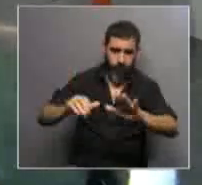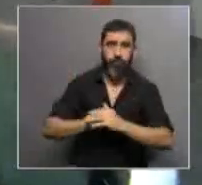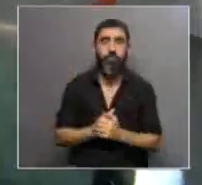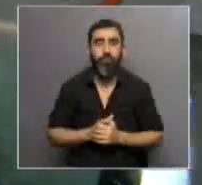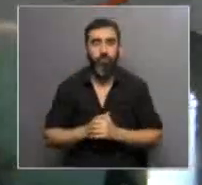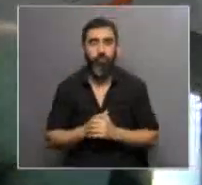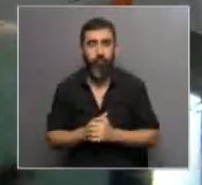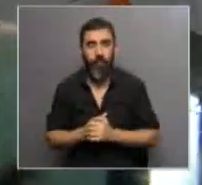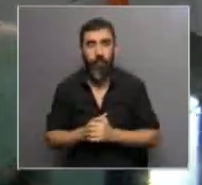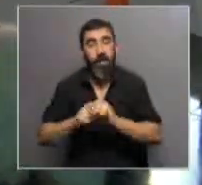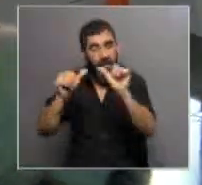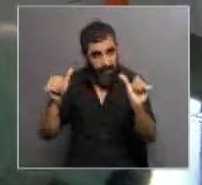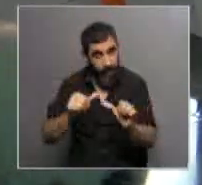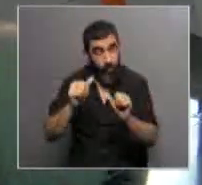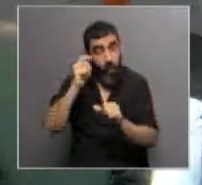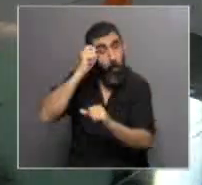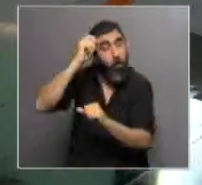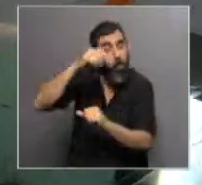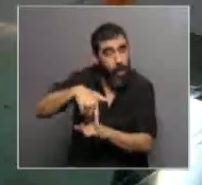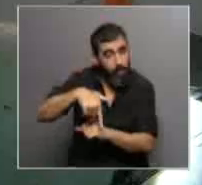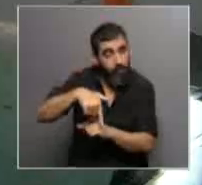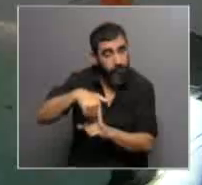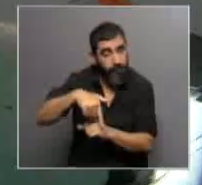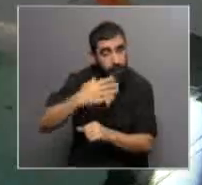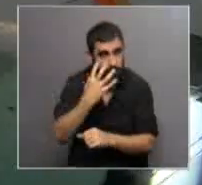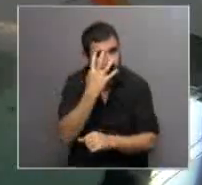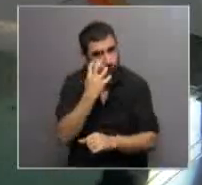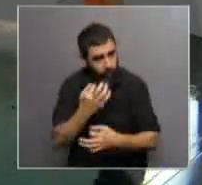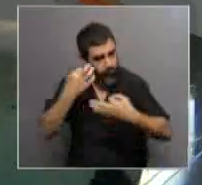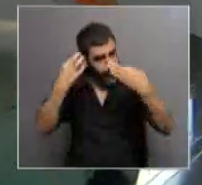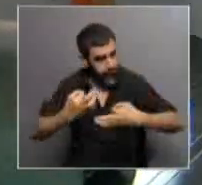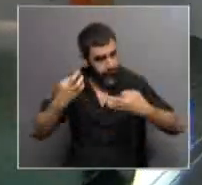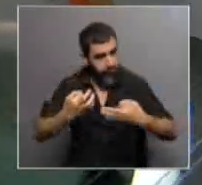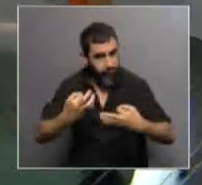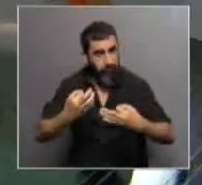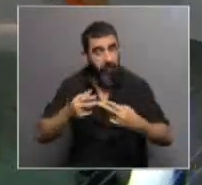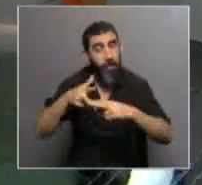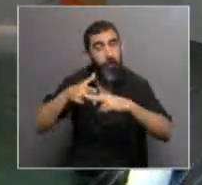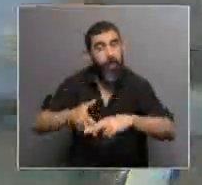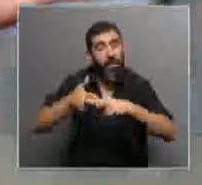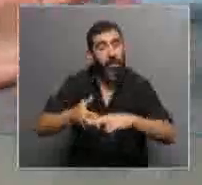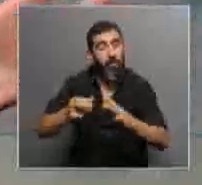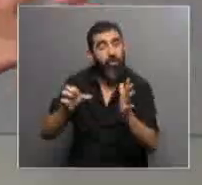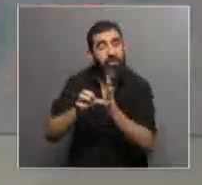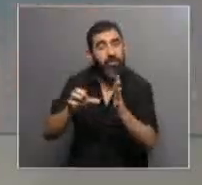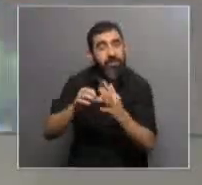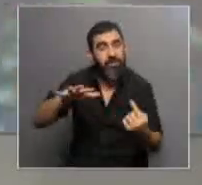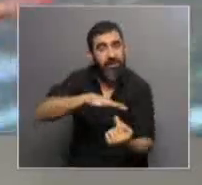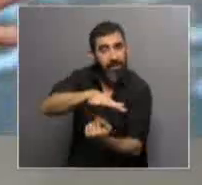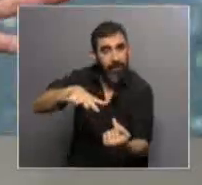se hizo un plan pero un plan en serio de mantenimiento del ecosistema